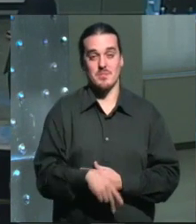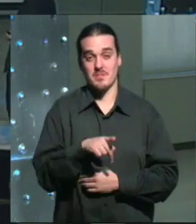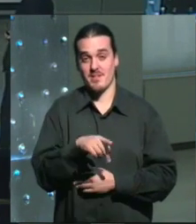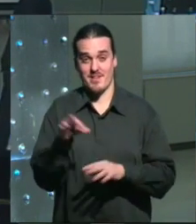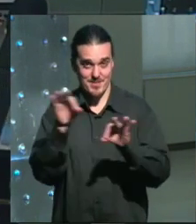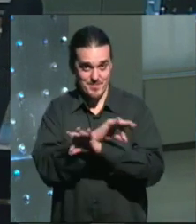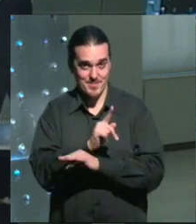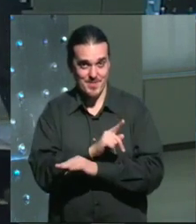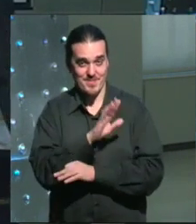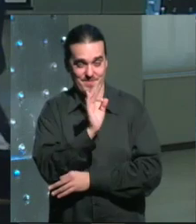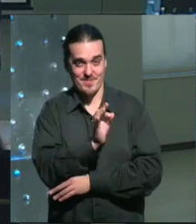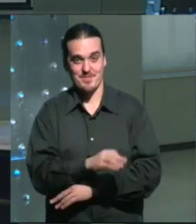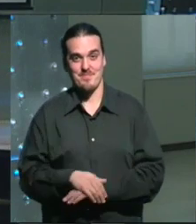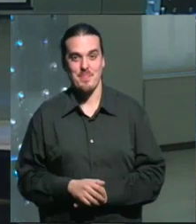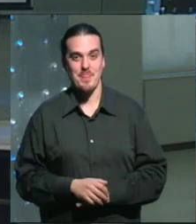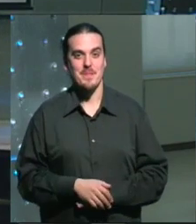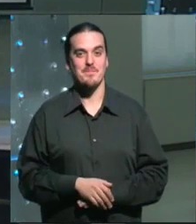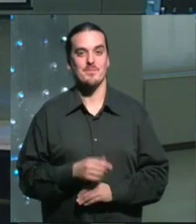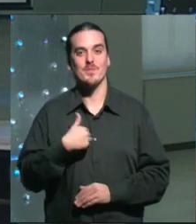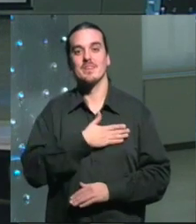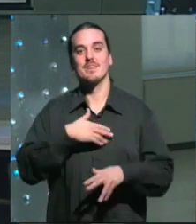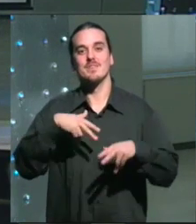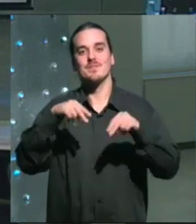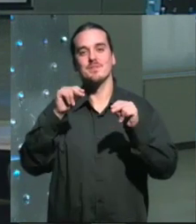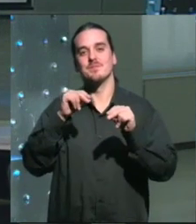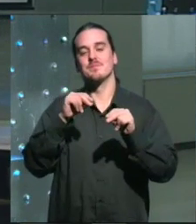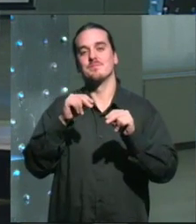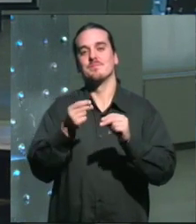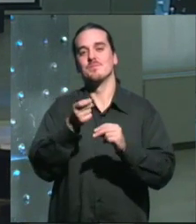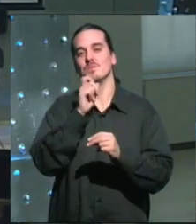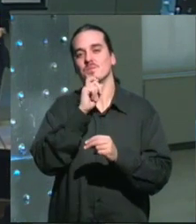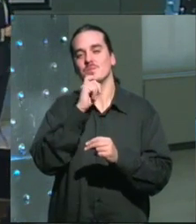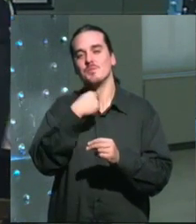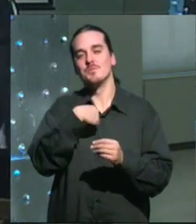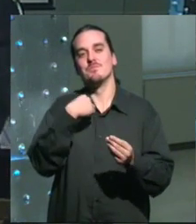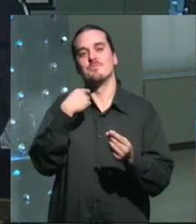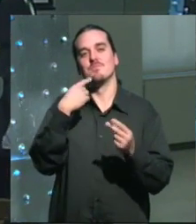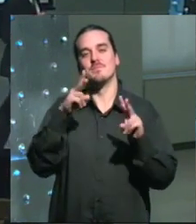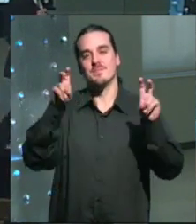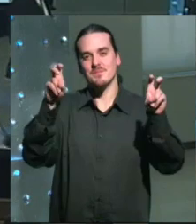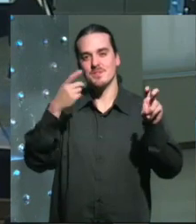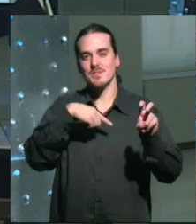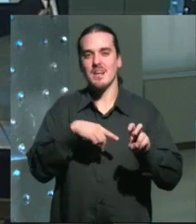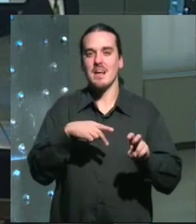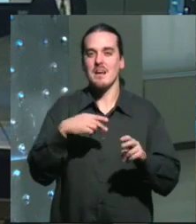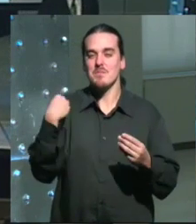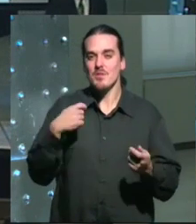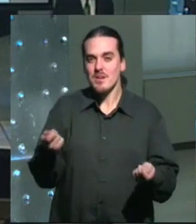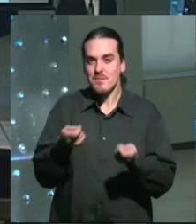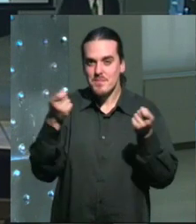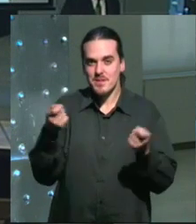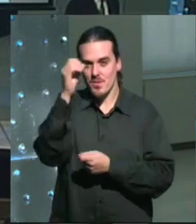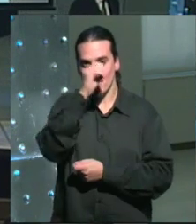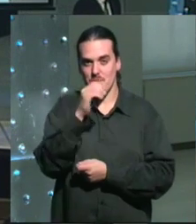Quiero concluir con una reflexión. A nadie se le escapa que la campaña de Obama fue, sin lugar a dudas, un referente, un modelo